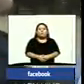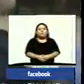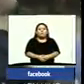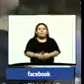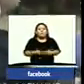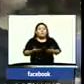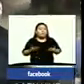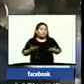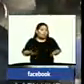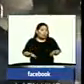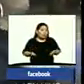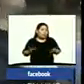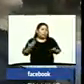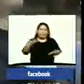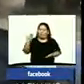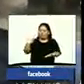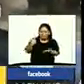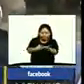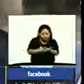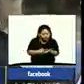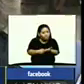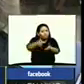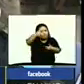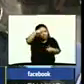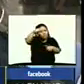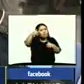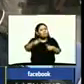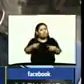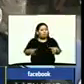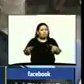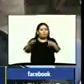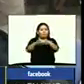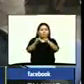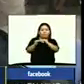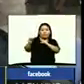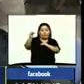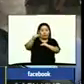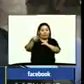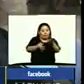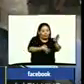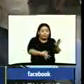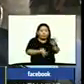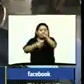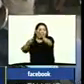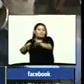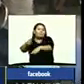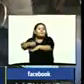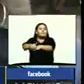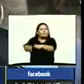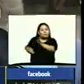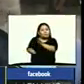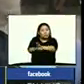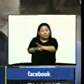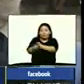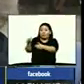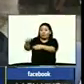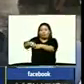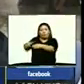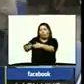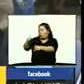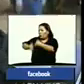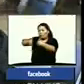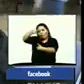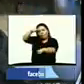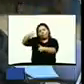Esto ya lo discutimos, ya lo aprobamos en Corte Plena. Tenemos que llevarlo a la Asamblea Legislativa, que es la última aprobación